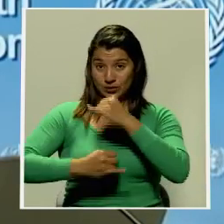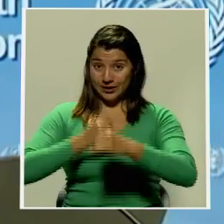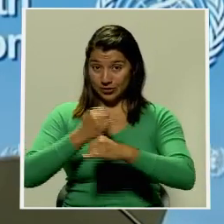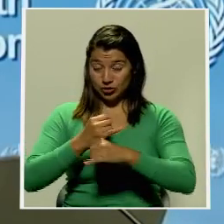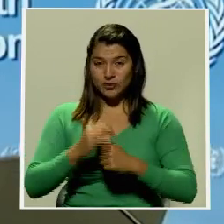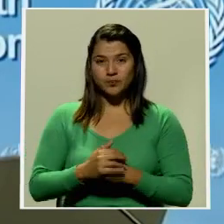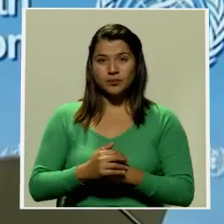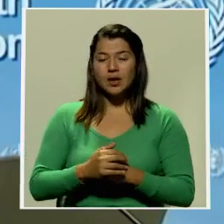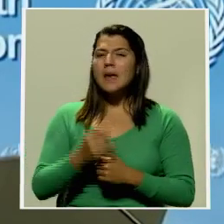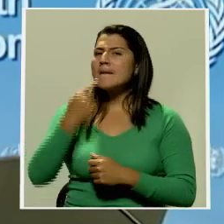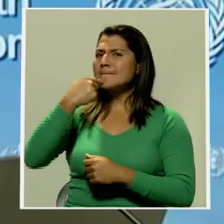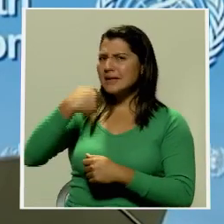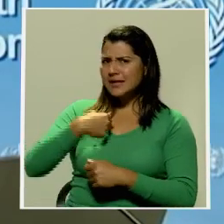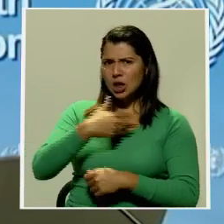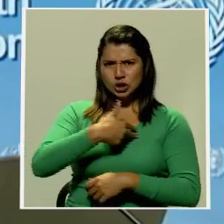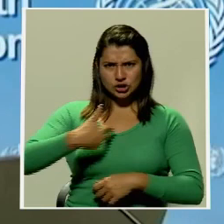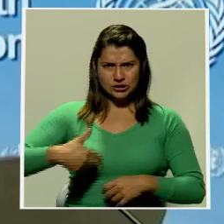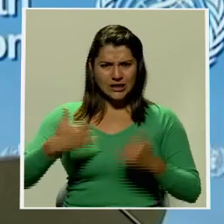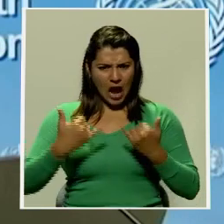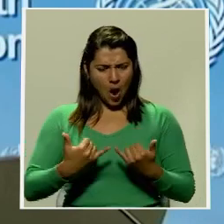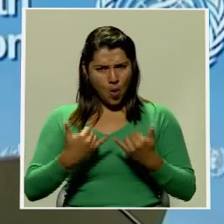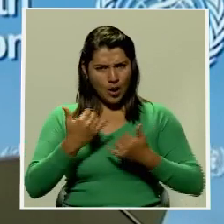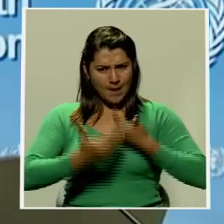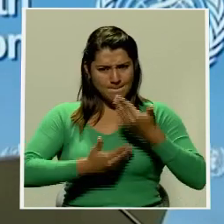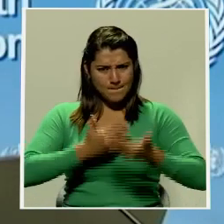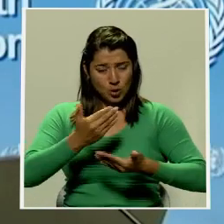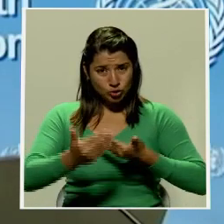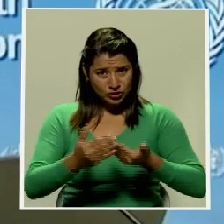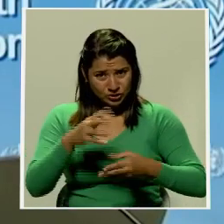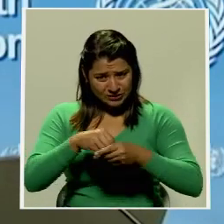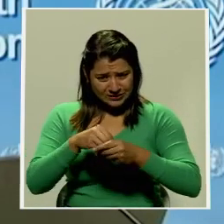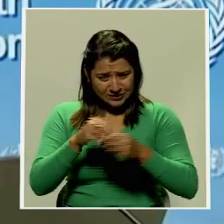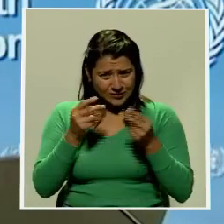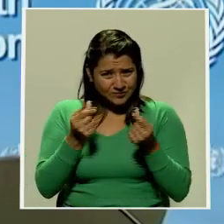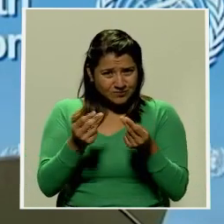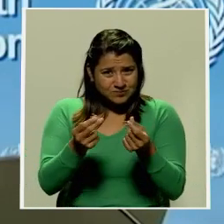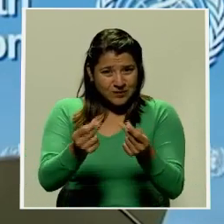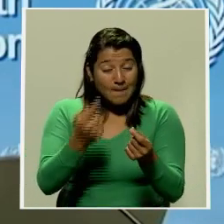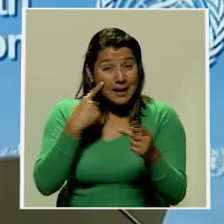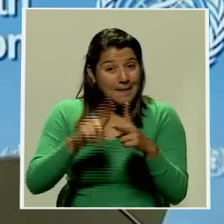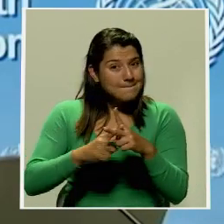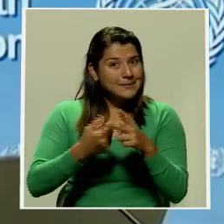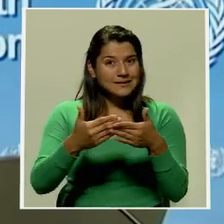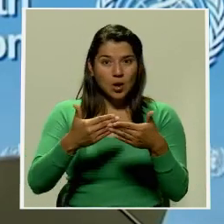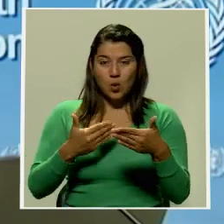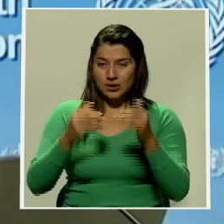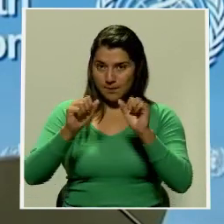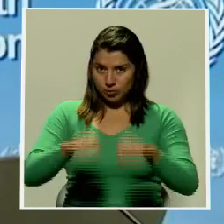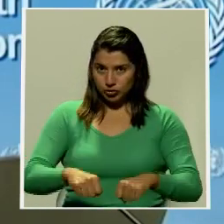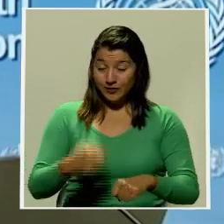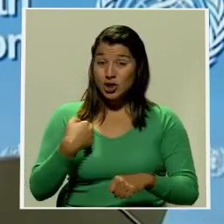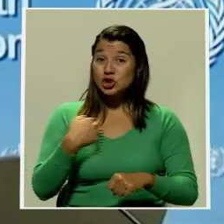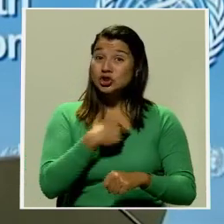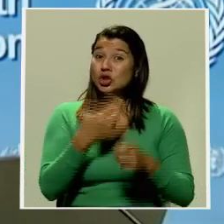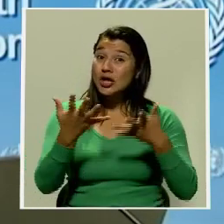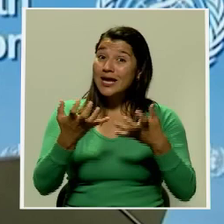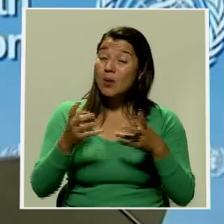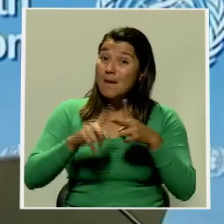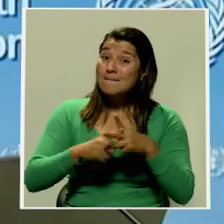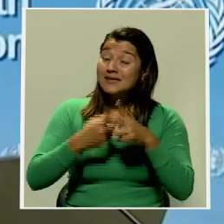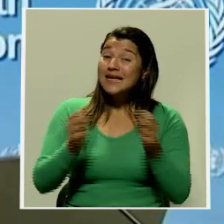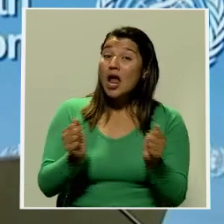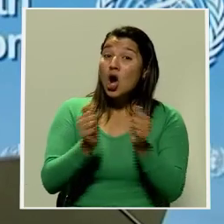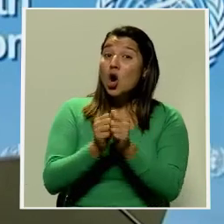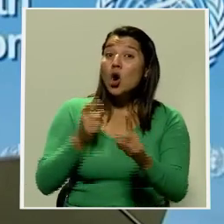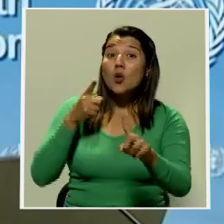Me aseguraron que China está acelerando el proceso interno para el despliegue lo más temprano posible. Queremos comenzar con la misión lo más